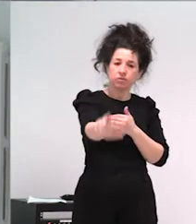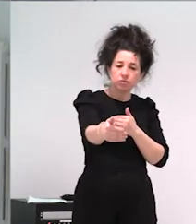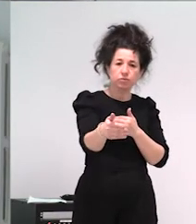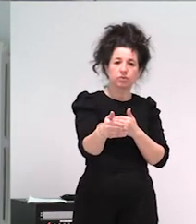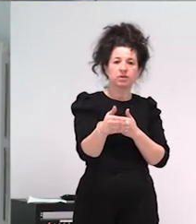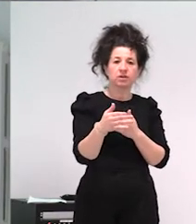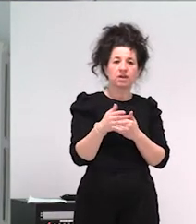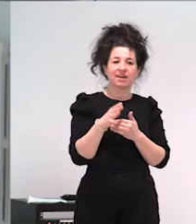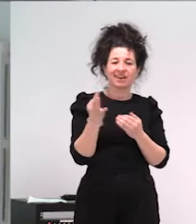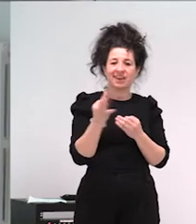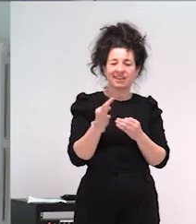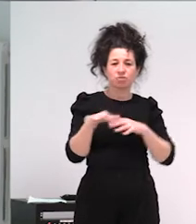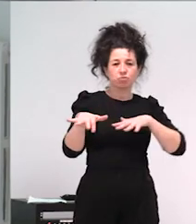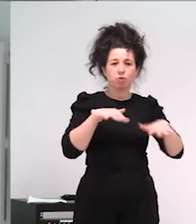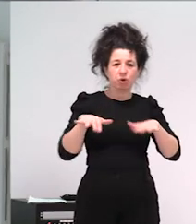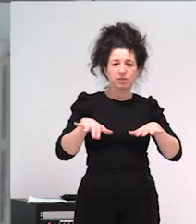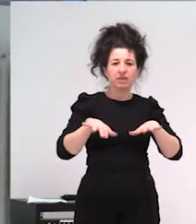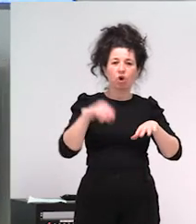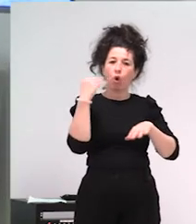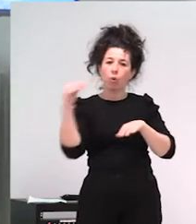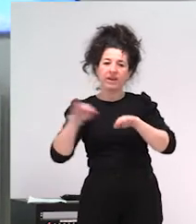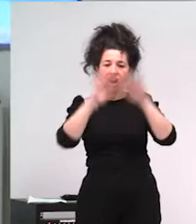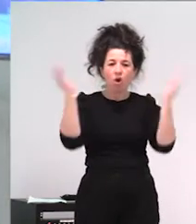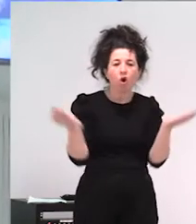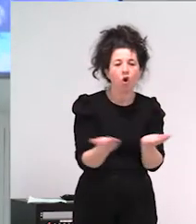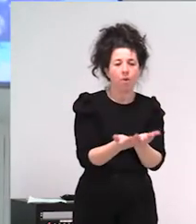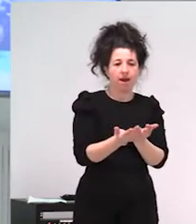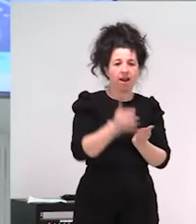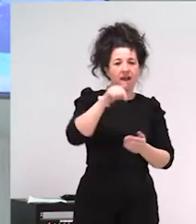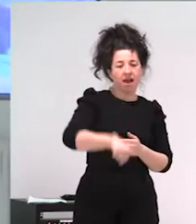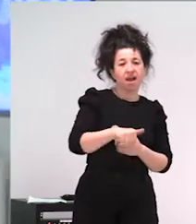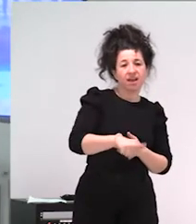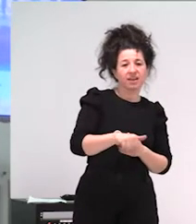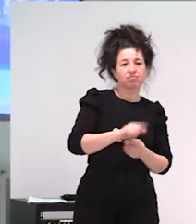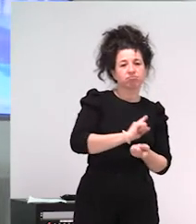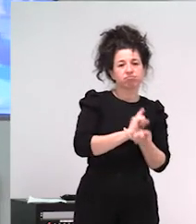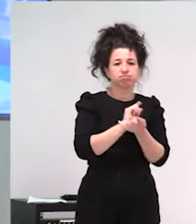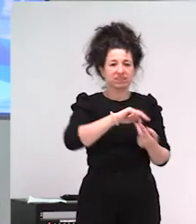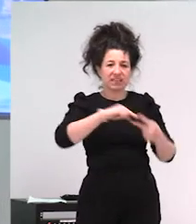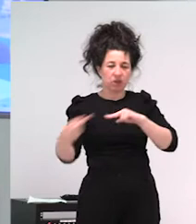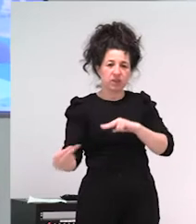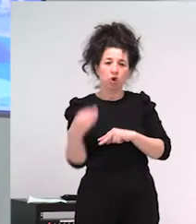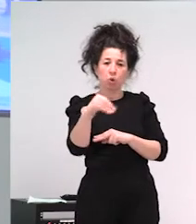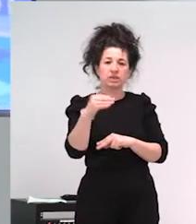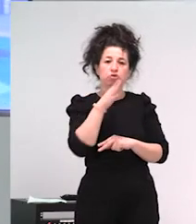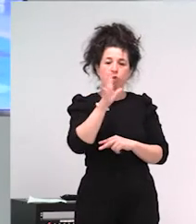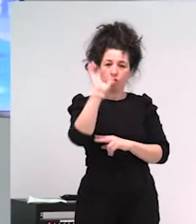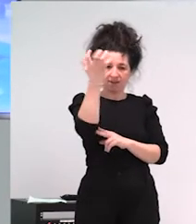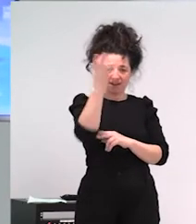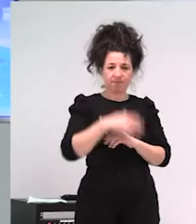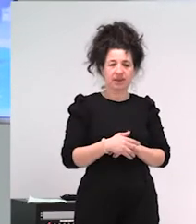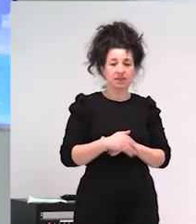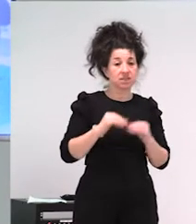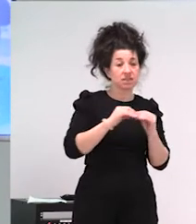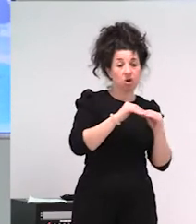global, de ahí la dimensión de que tener un nombre en inglés, aunque aquí se traduzca como Juventud por el Clima, que es horizontal,